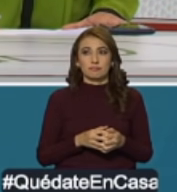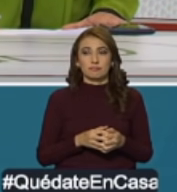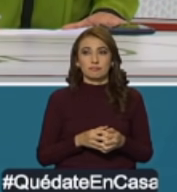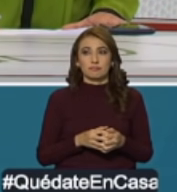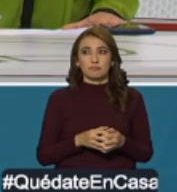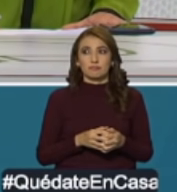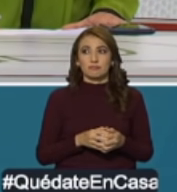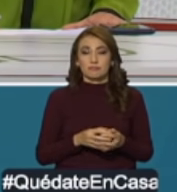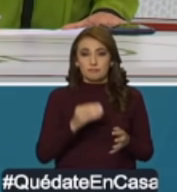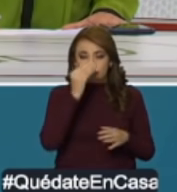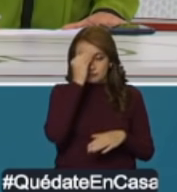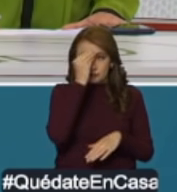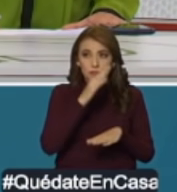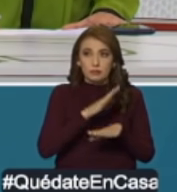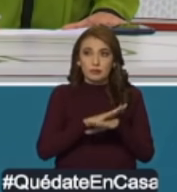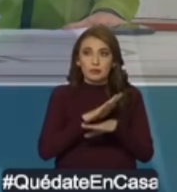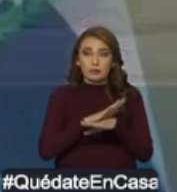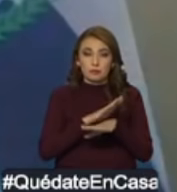Buenas tardes.